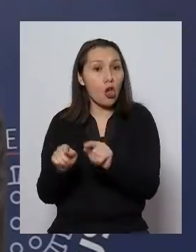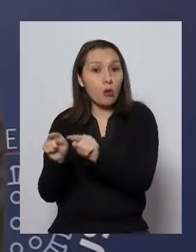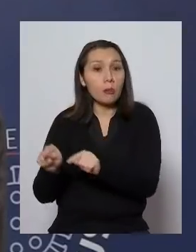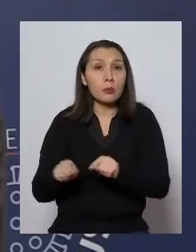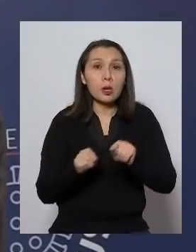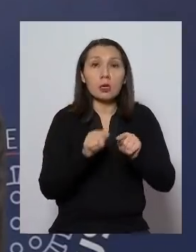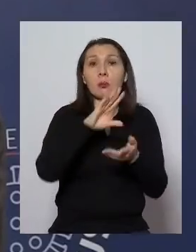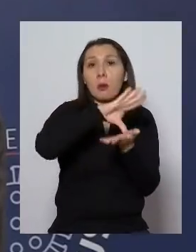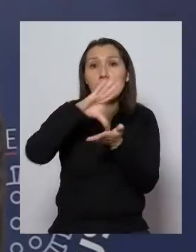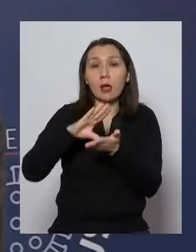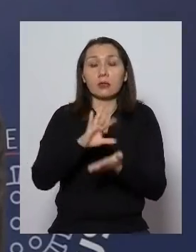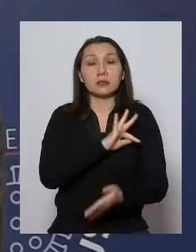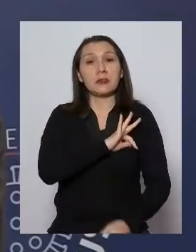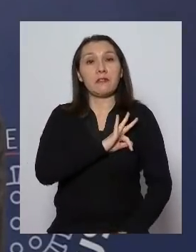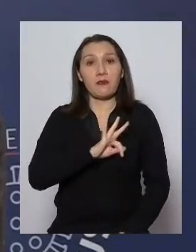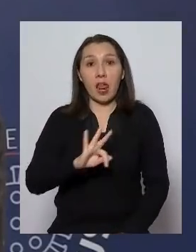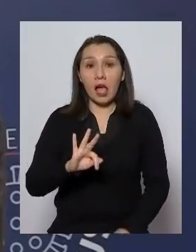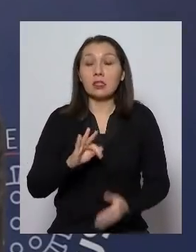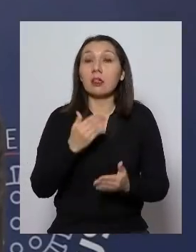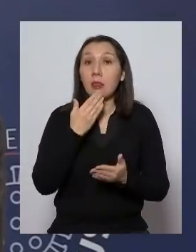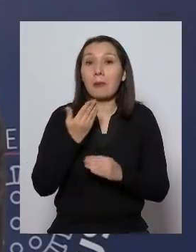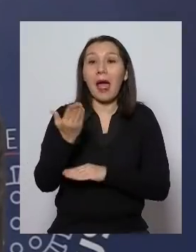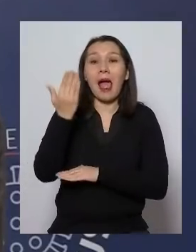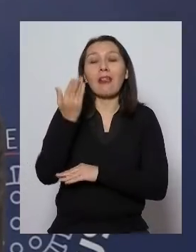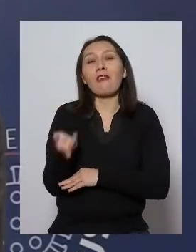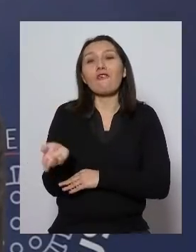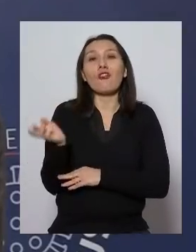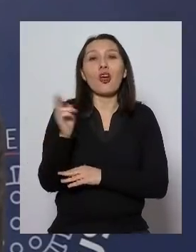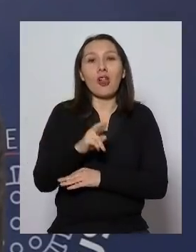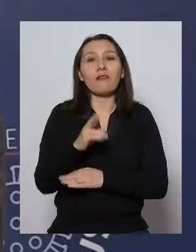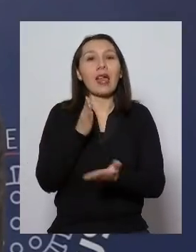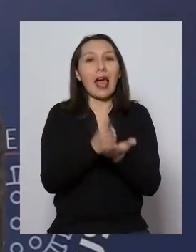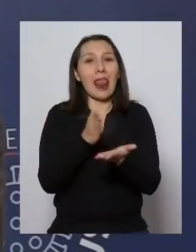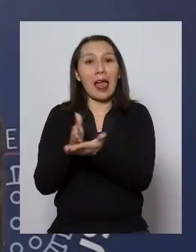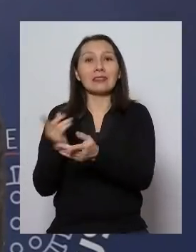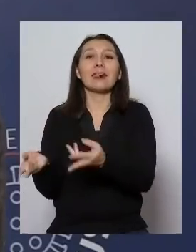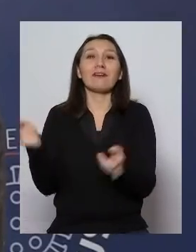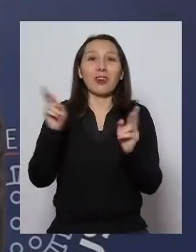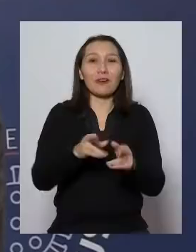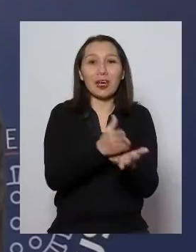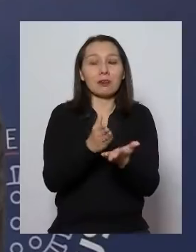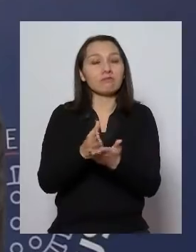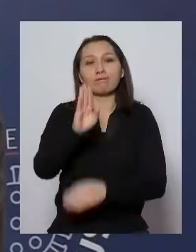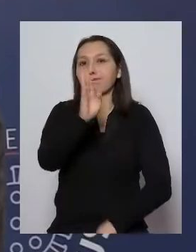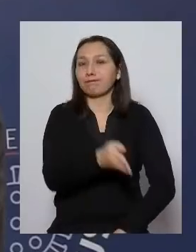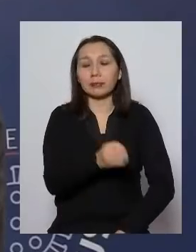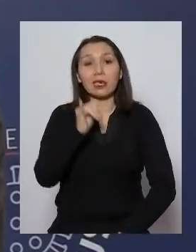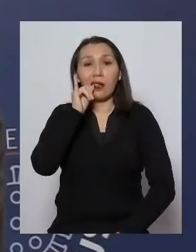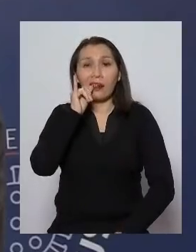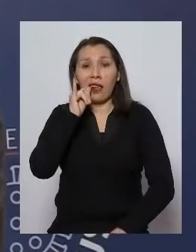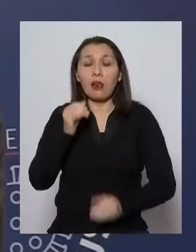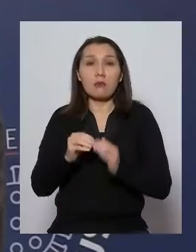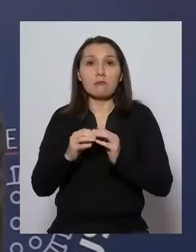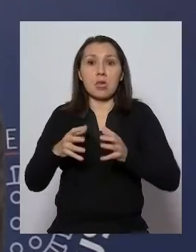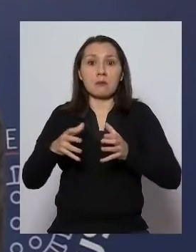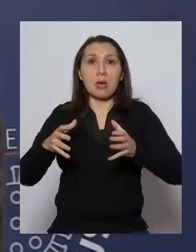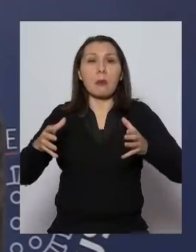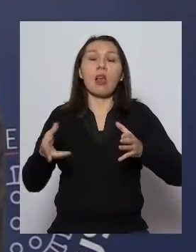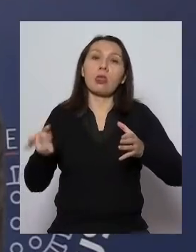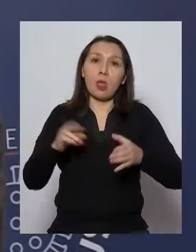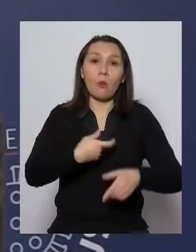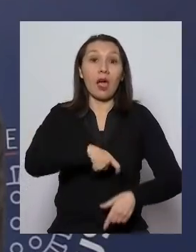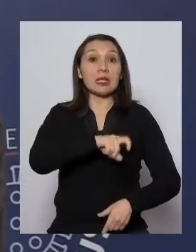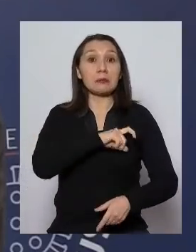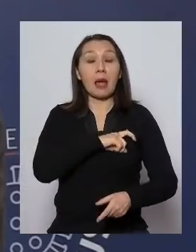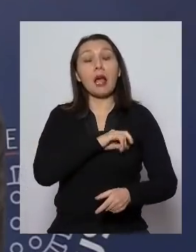en países como Francia, que habiendo retomado clases debieron suspenderlas, en Italia, en que han aumentado los casos, en España,